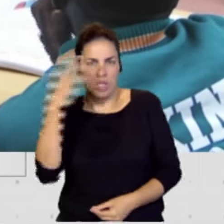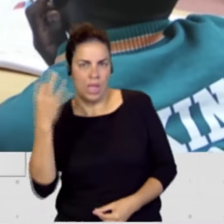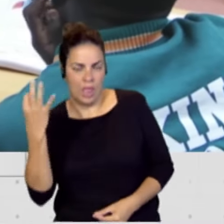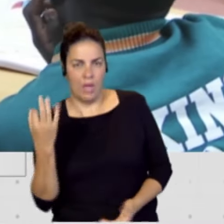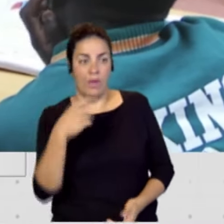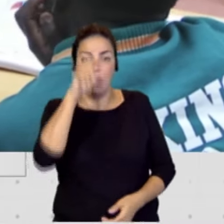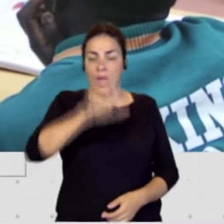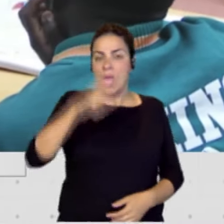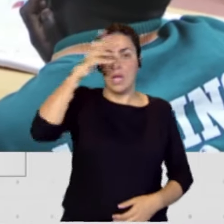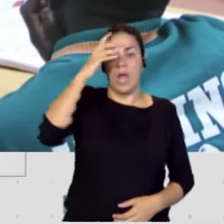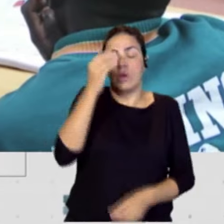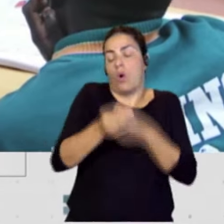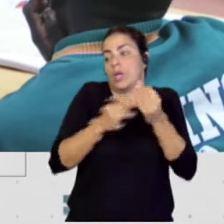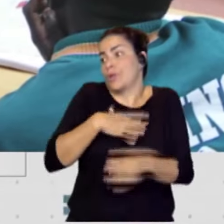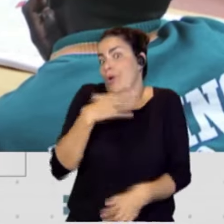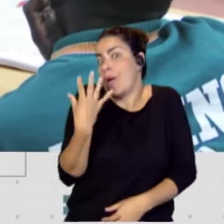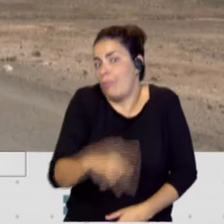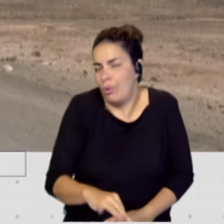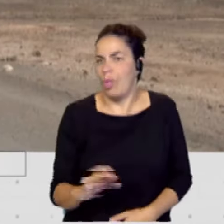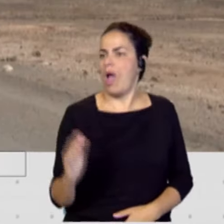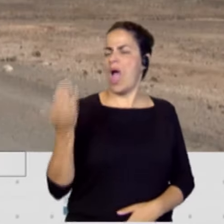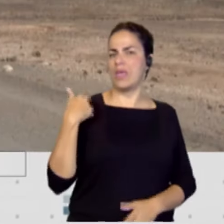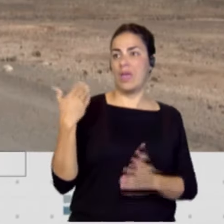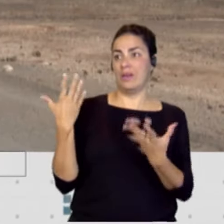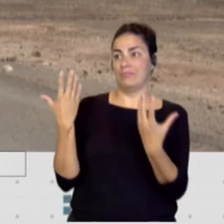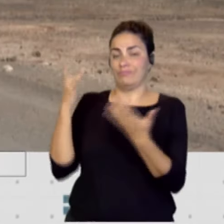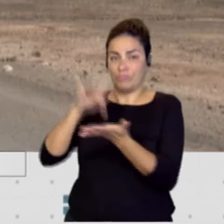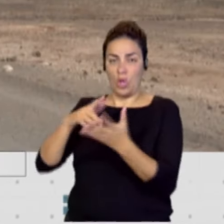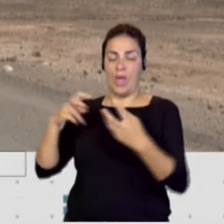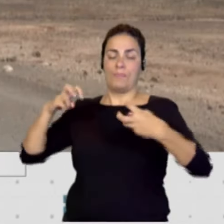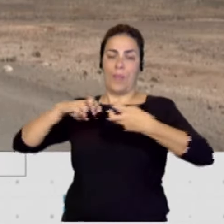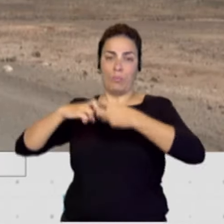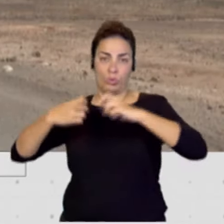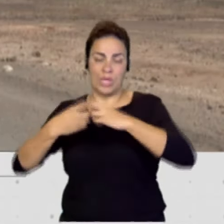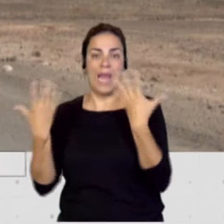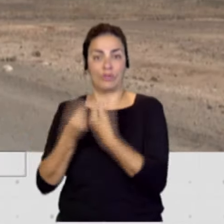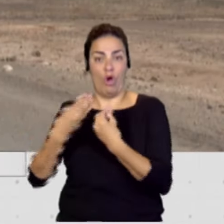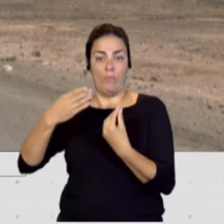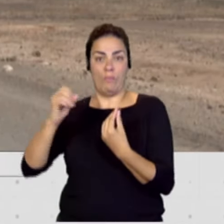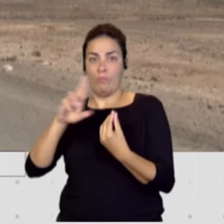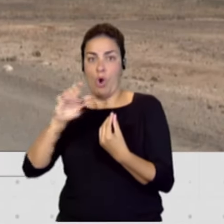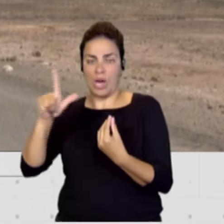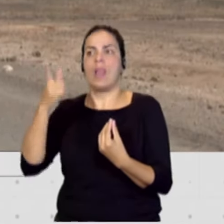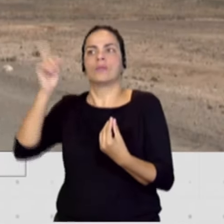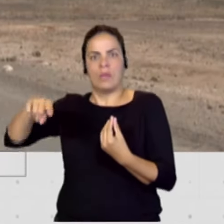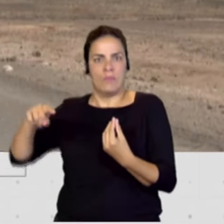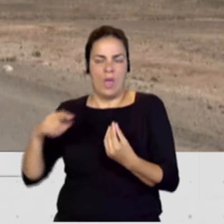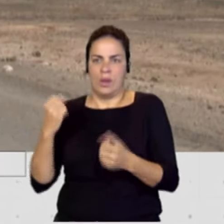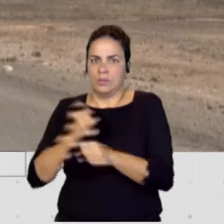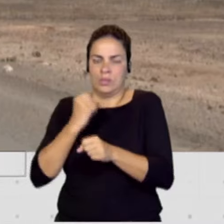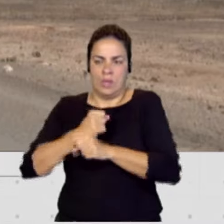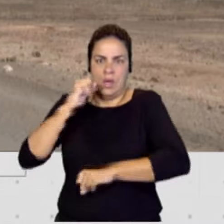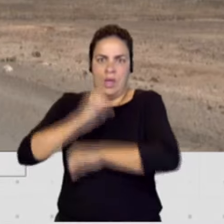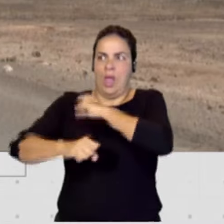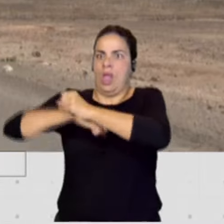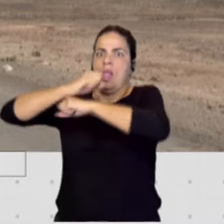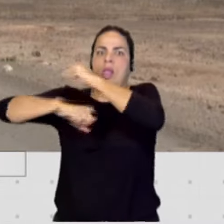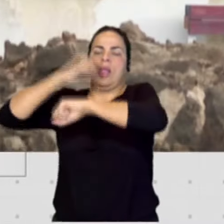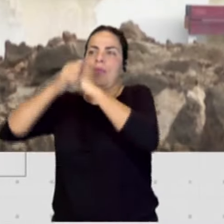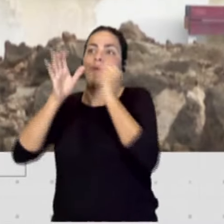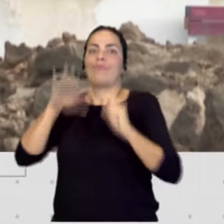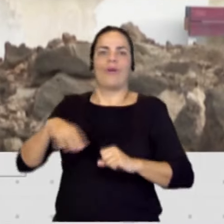podido ayer habló estaba en Bruselas con borrel que también está desbordado de trabajo porque claro le cae todo incluido ya